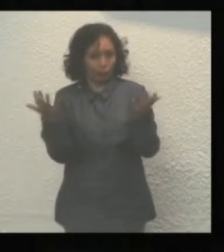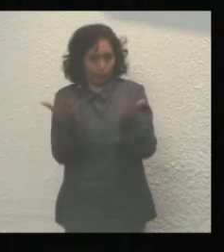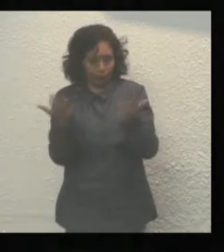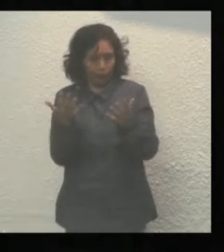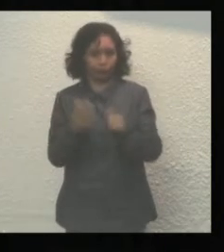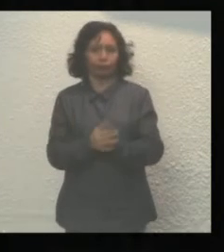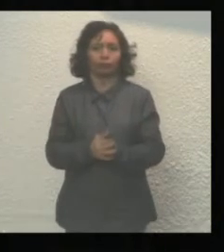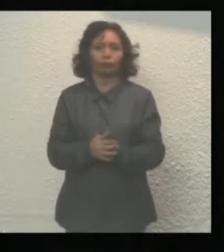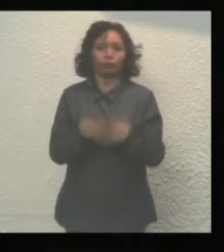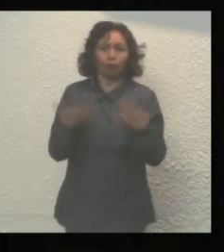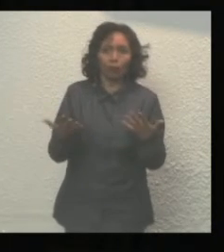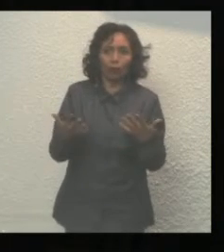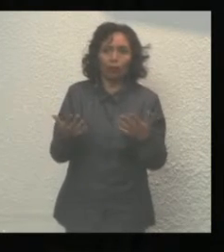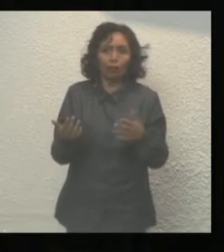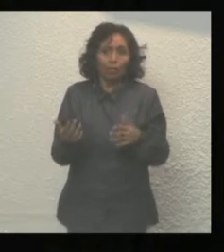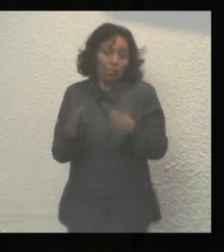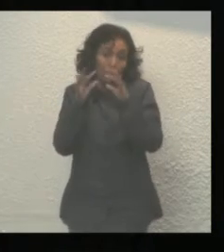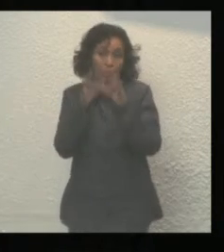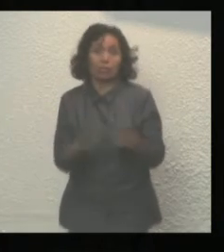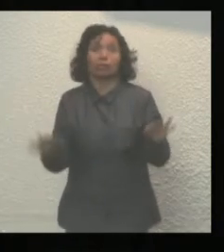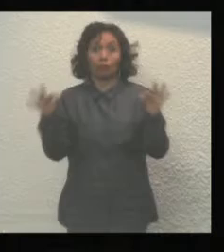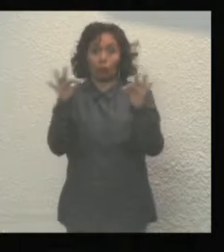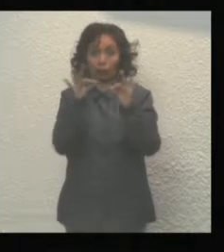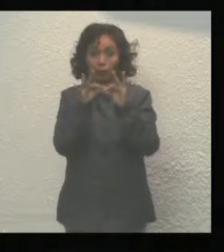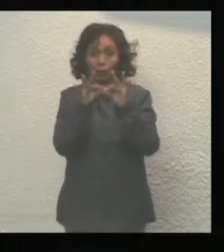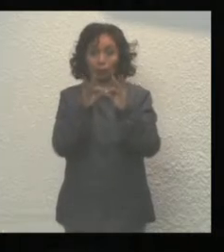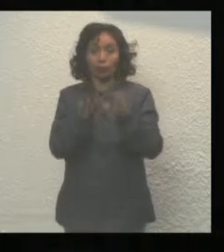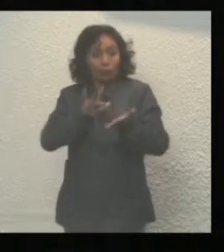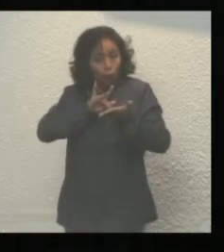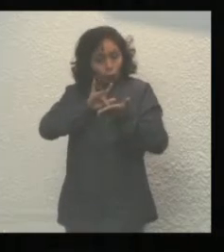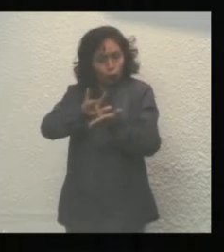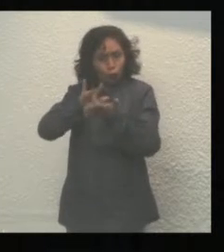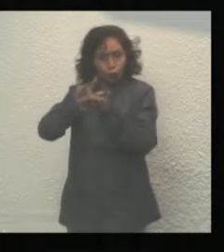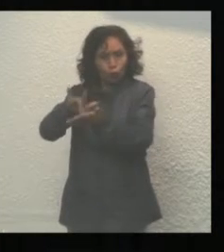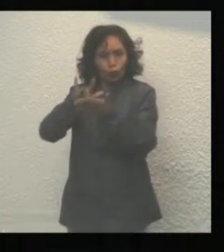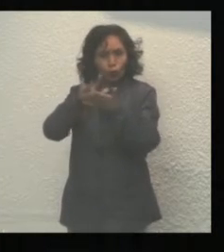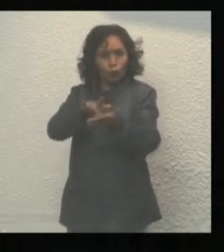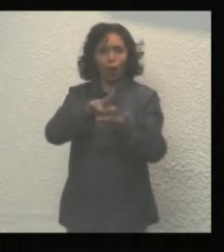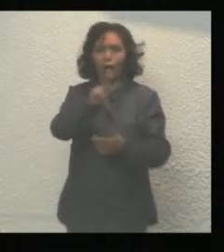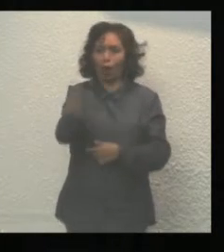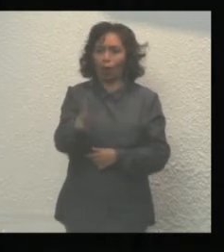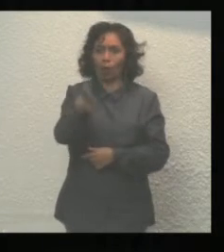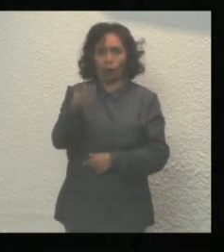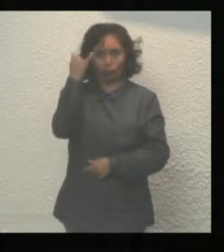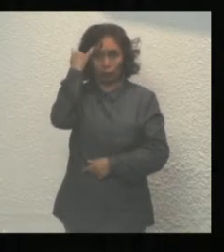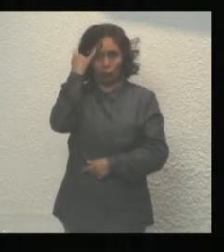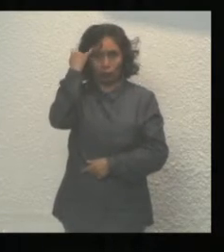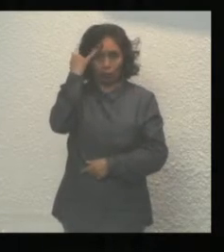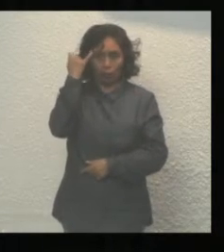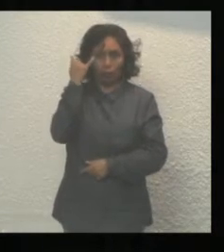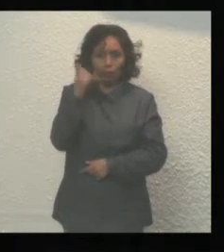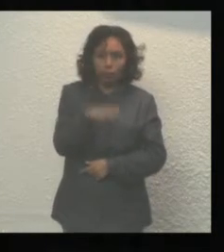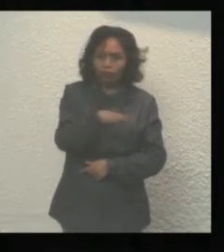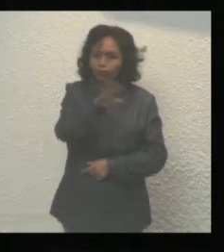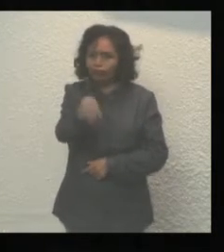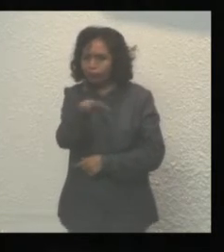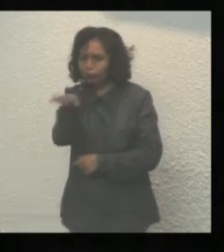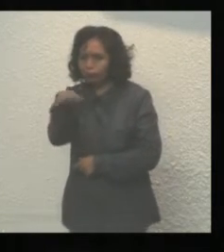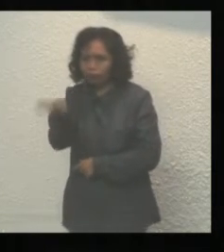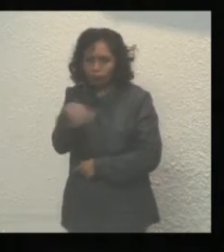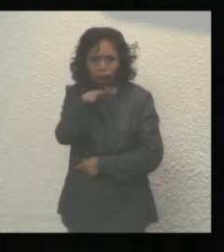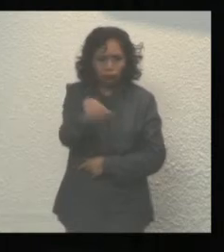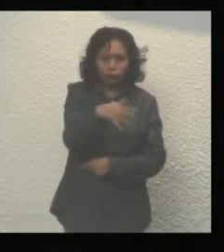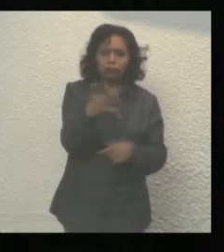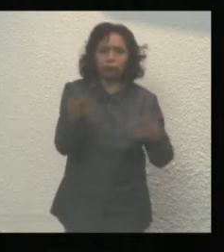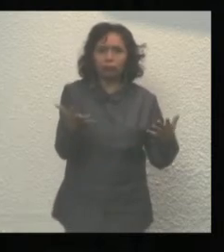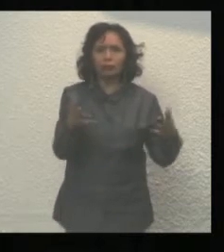cabo, quizá emblemáticas, en donde estamos apoyando a los pueblos indígenas, buscando en todo momento